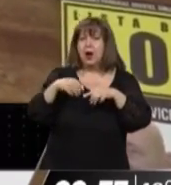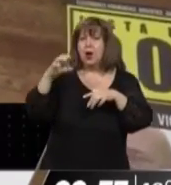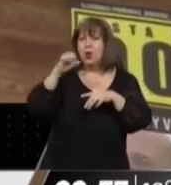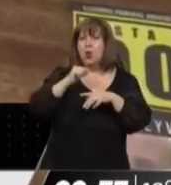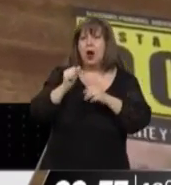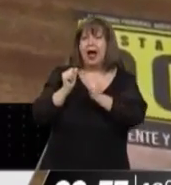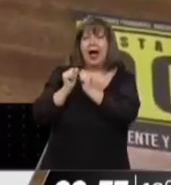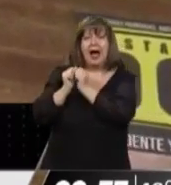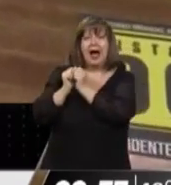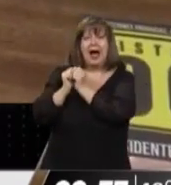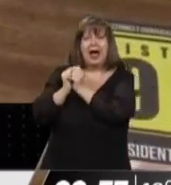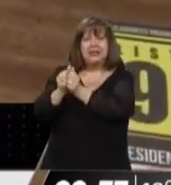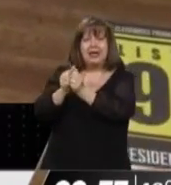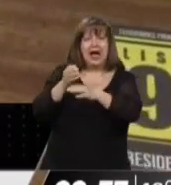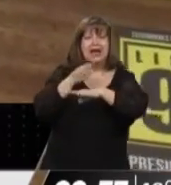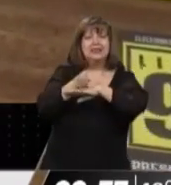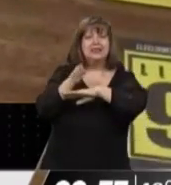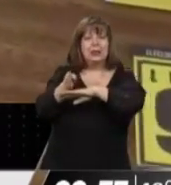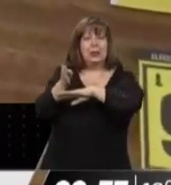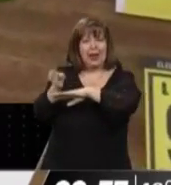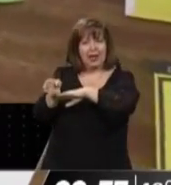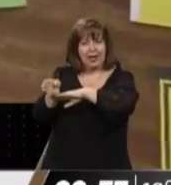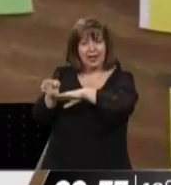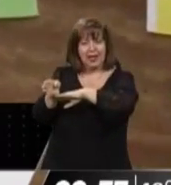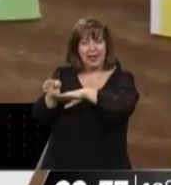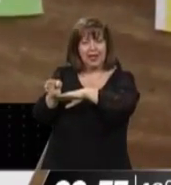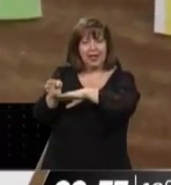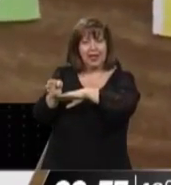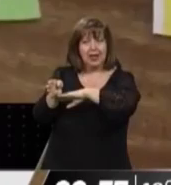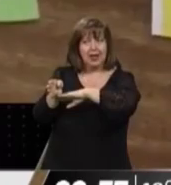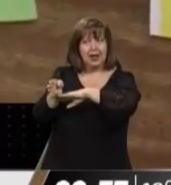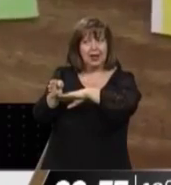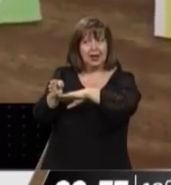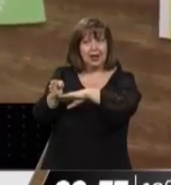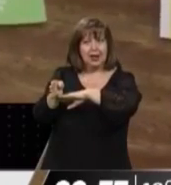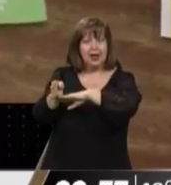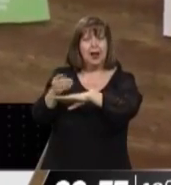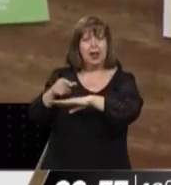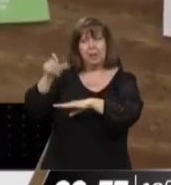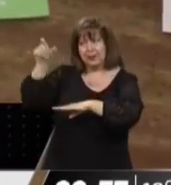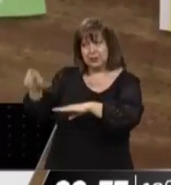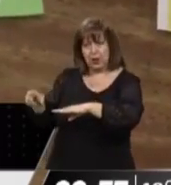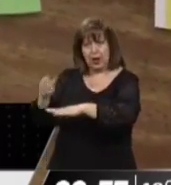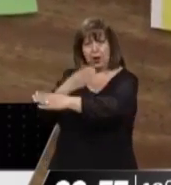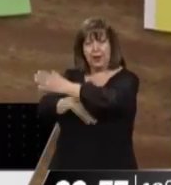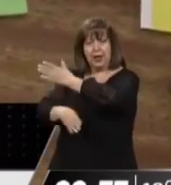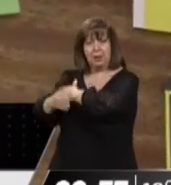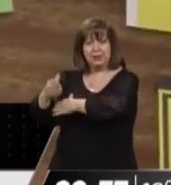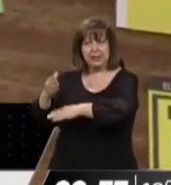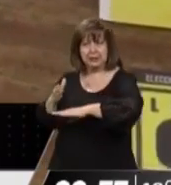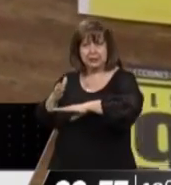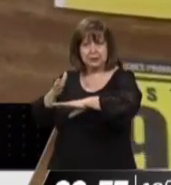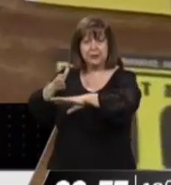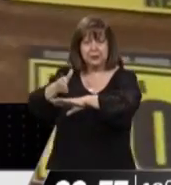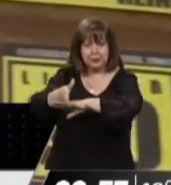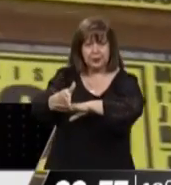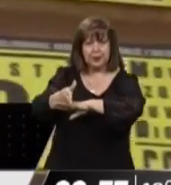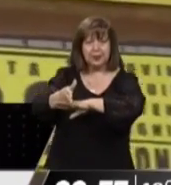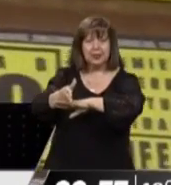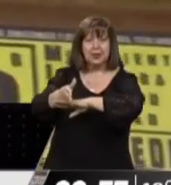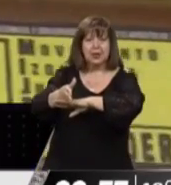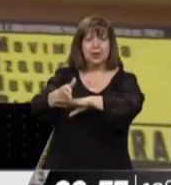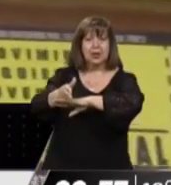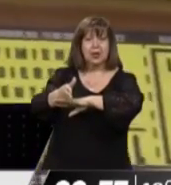asistido o accesible este donde la persona va a tener la la prioridad